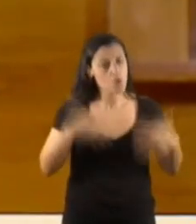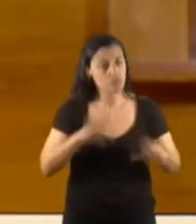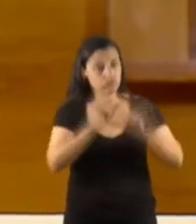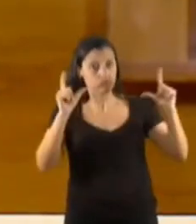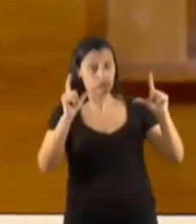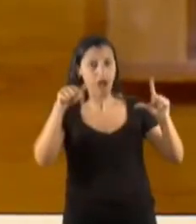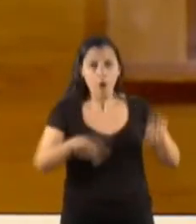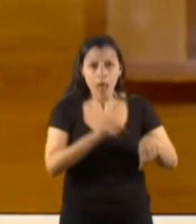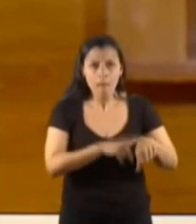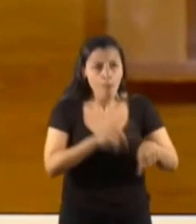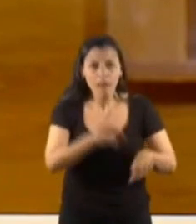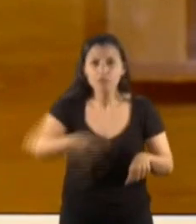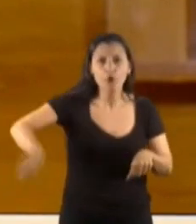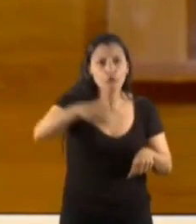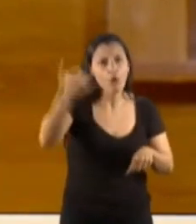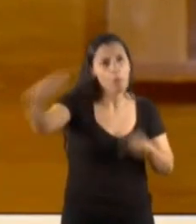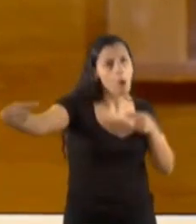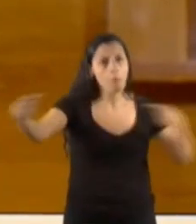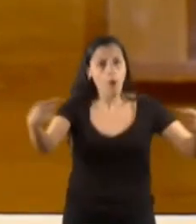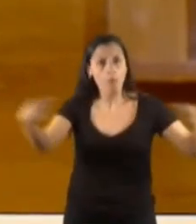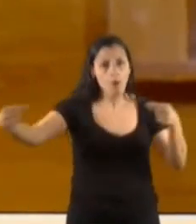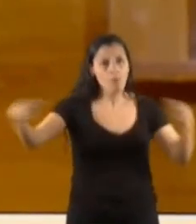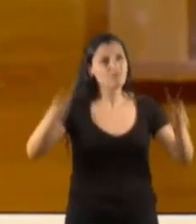estemos discutiendo estas cosas en Argentina